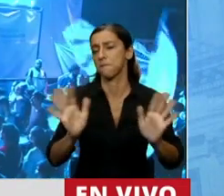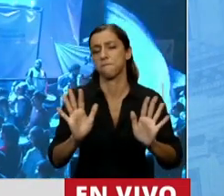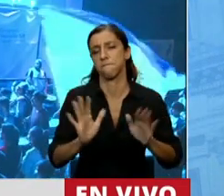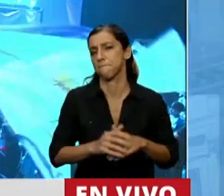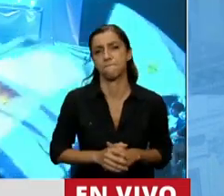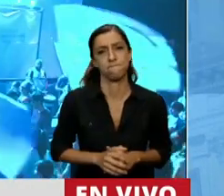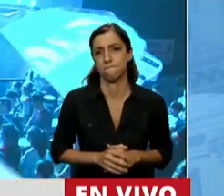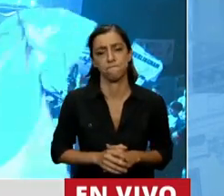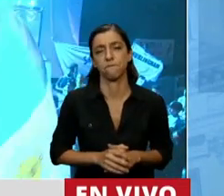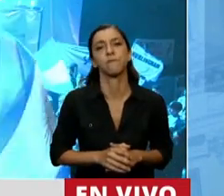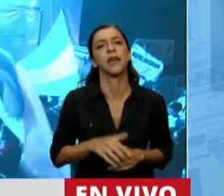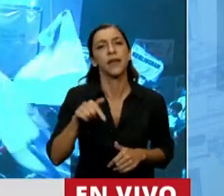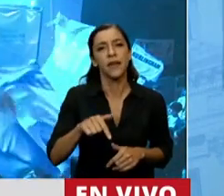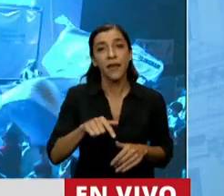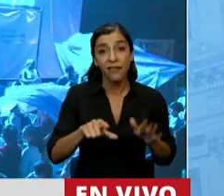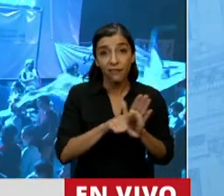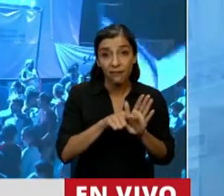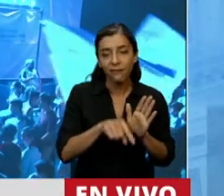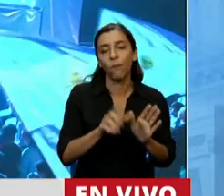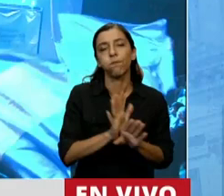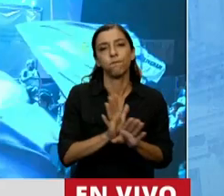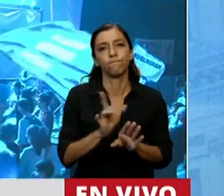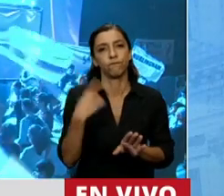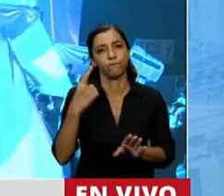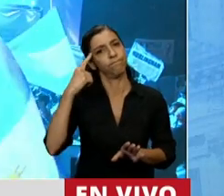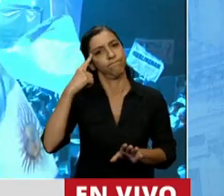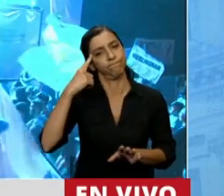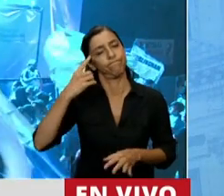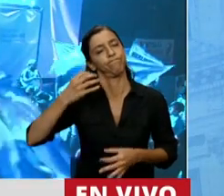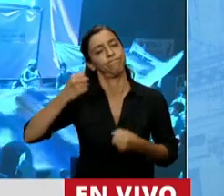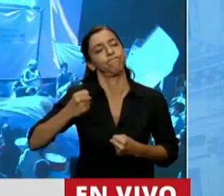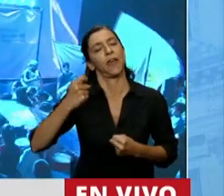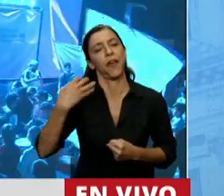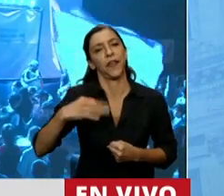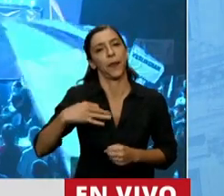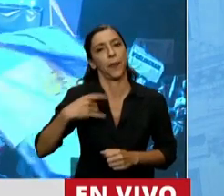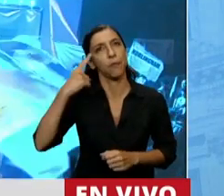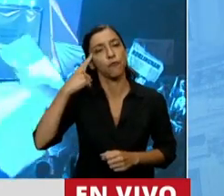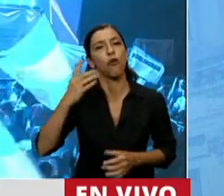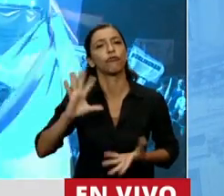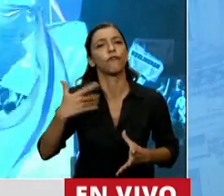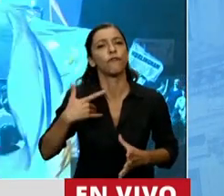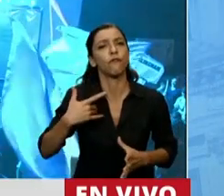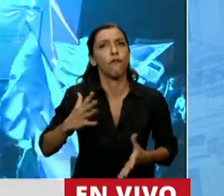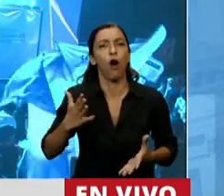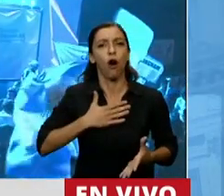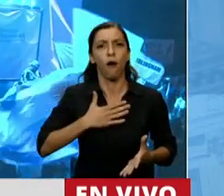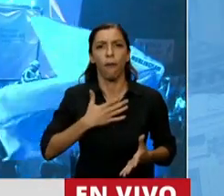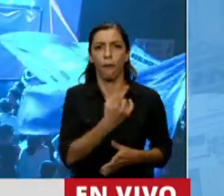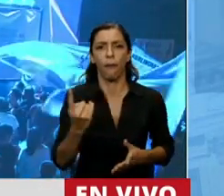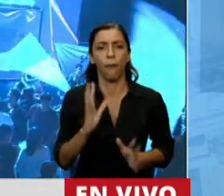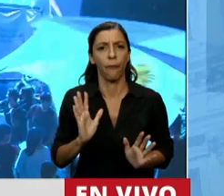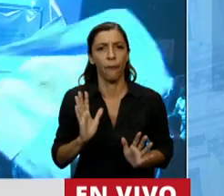conciencia y convicciones. Y como dijo una vez nuestro querido Néstor Kirchner, las convicciones no se dejan ni en la puerta de la